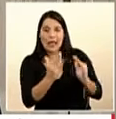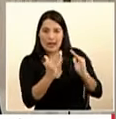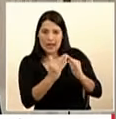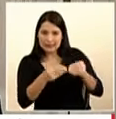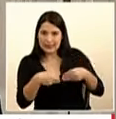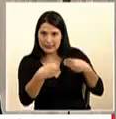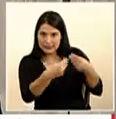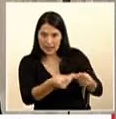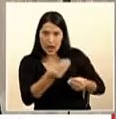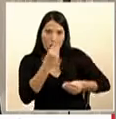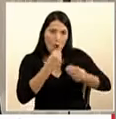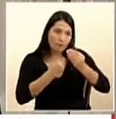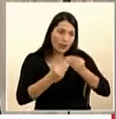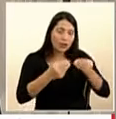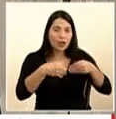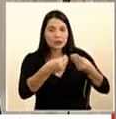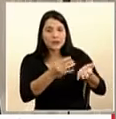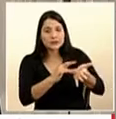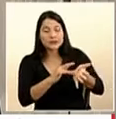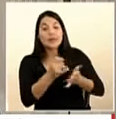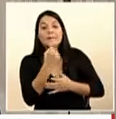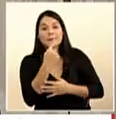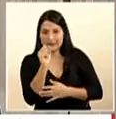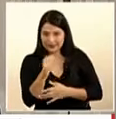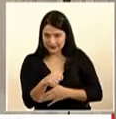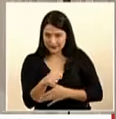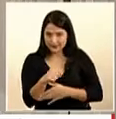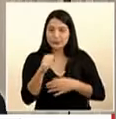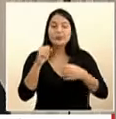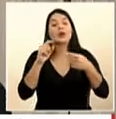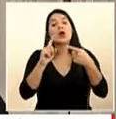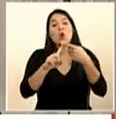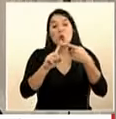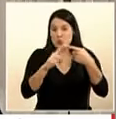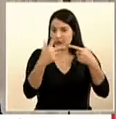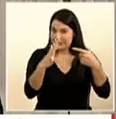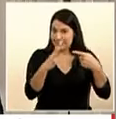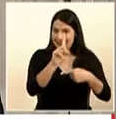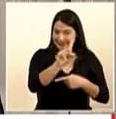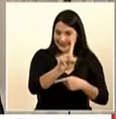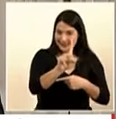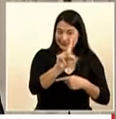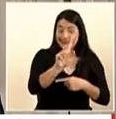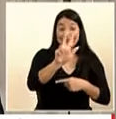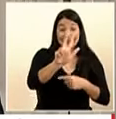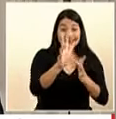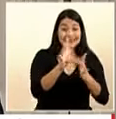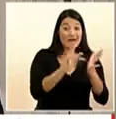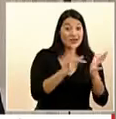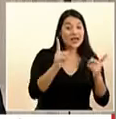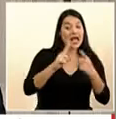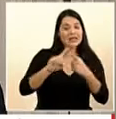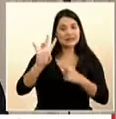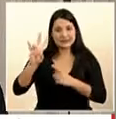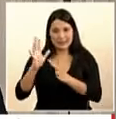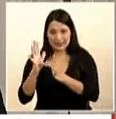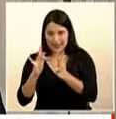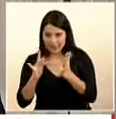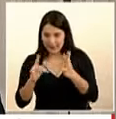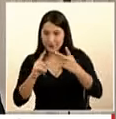estas medidas que anunciamos tienen dos momentos uno el que ya mencionado del 3 de abril al 7 de abril y